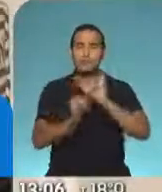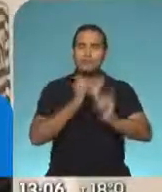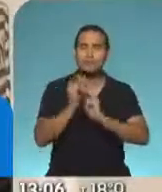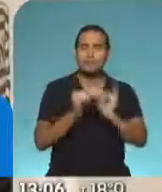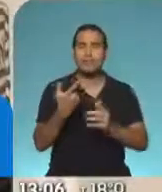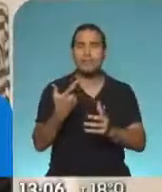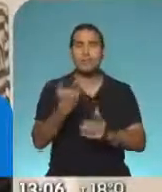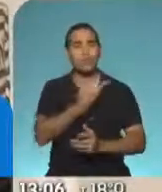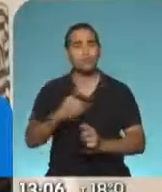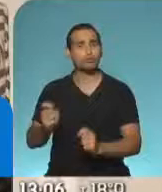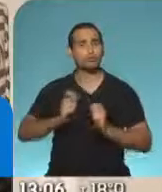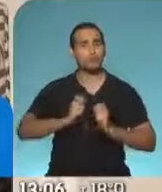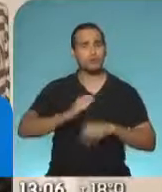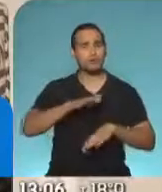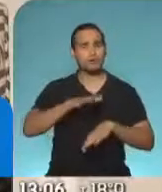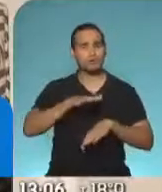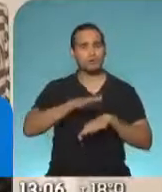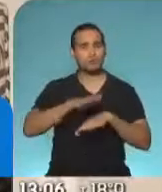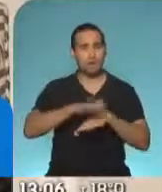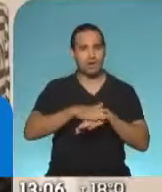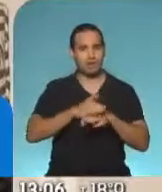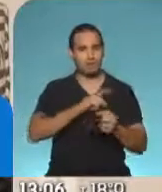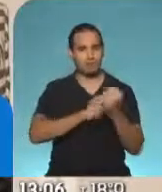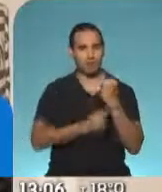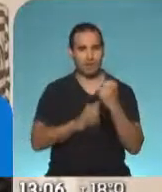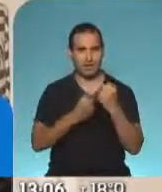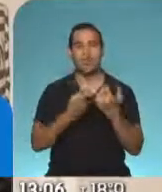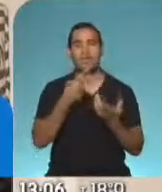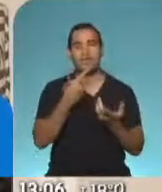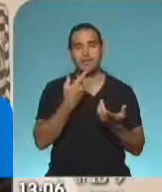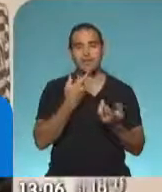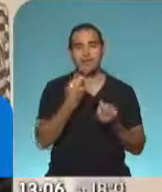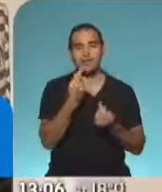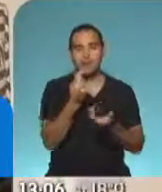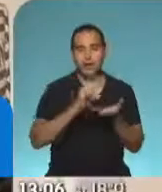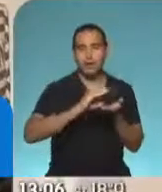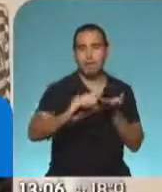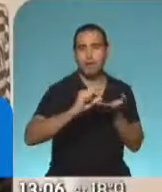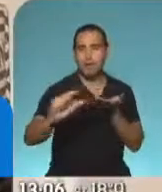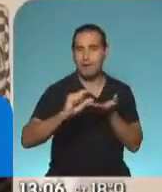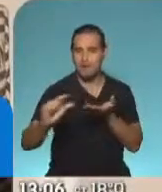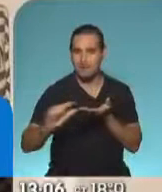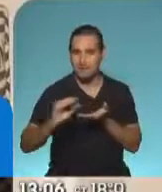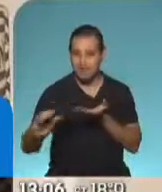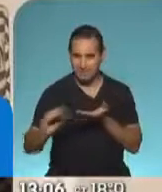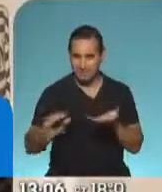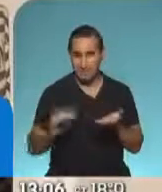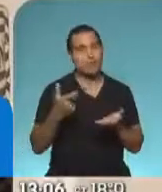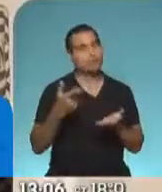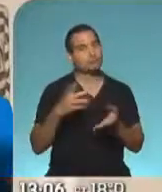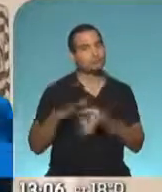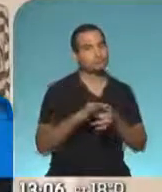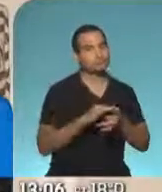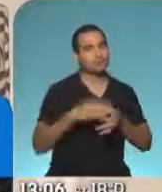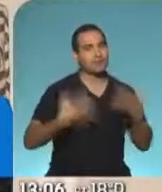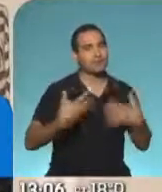le otorgan facultades para transferir dinero de una partida a otra únicamente cuando estas modificaciones estén relacionadas con la emergencia sanitaria